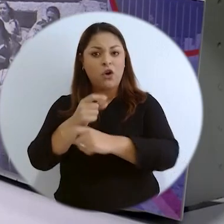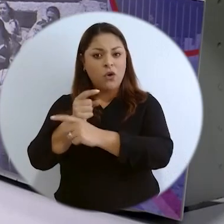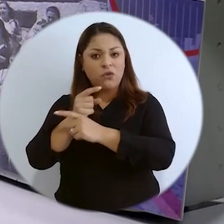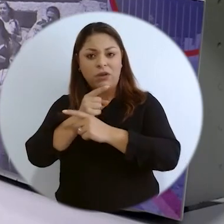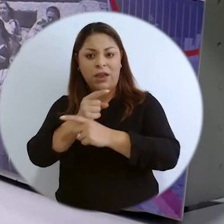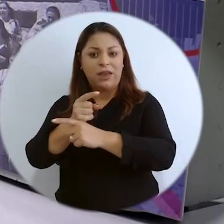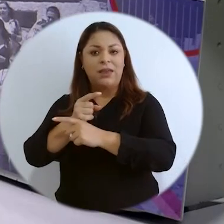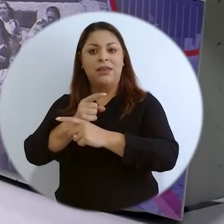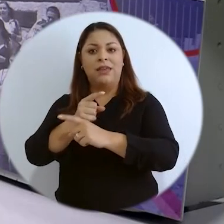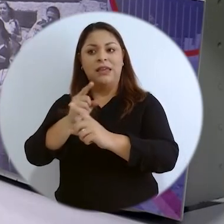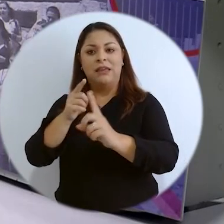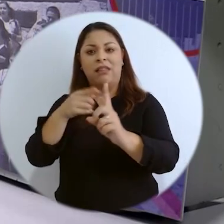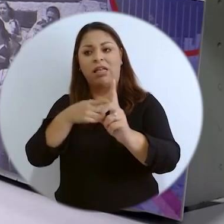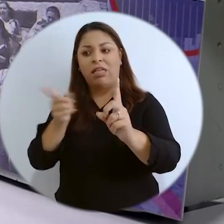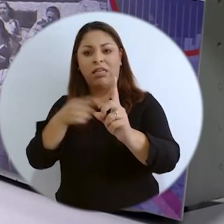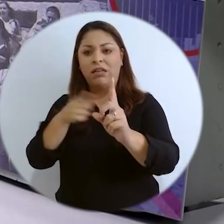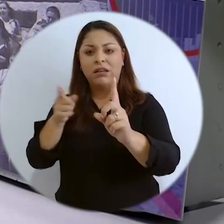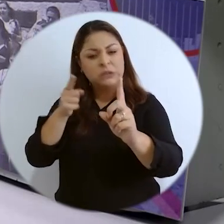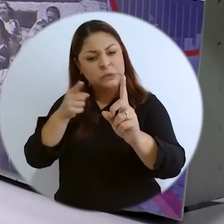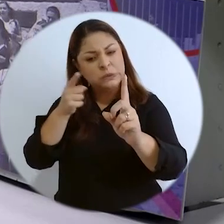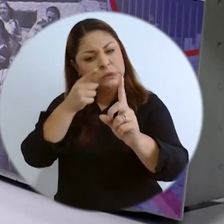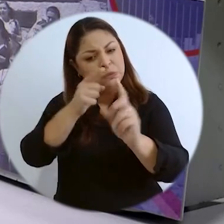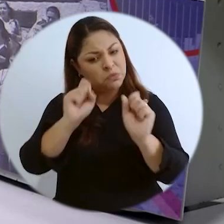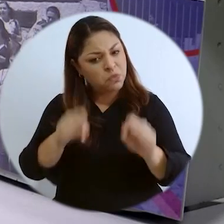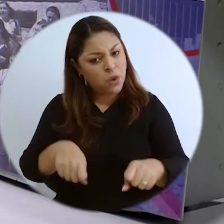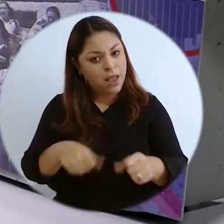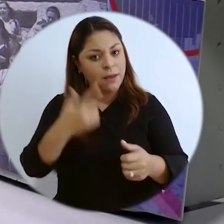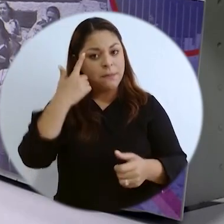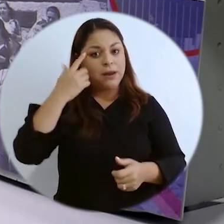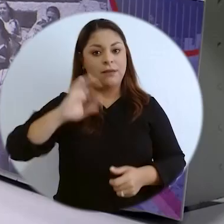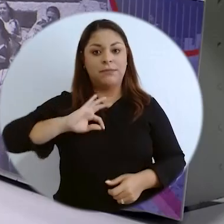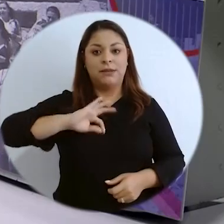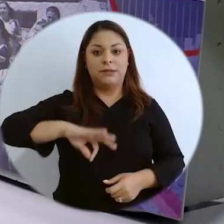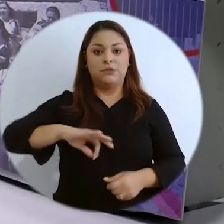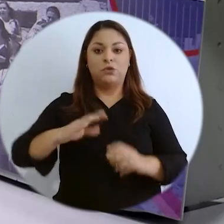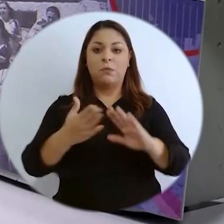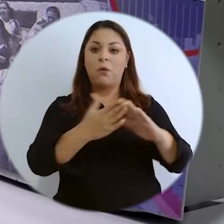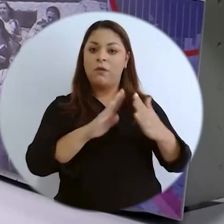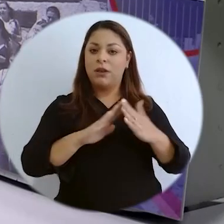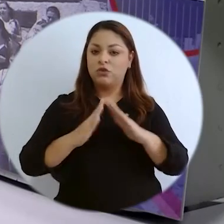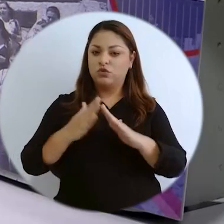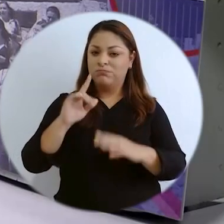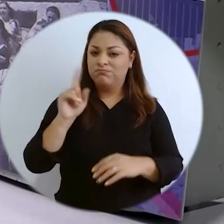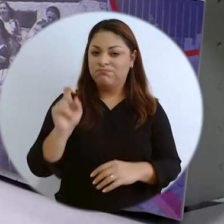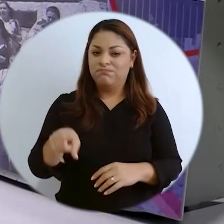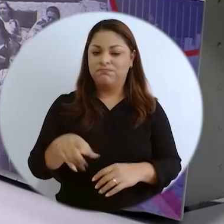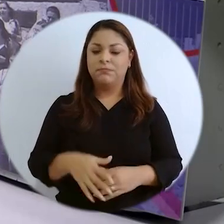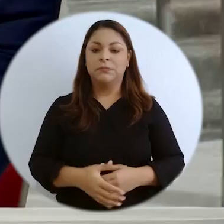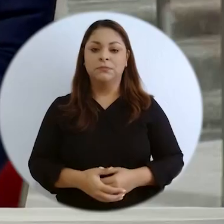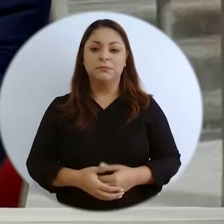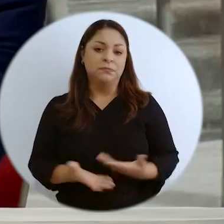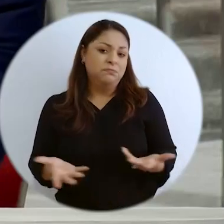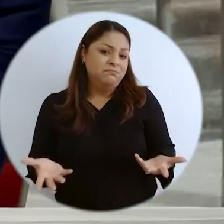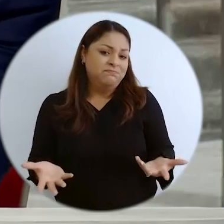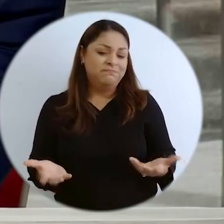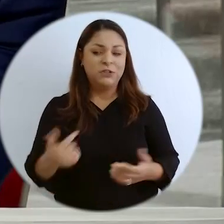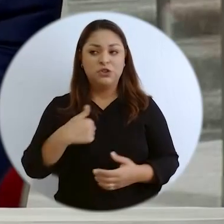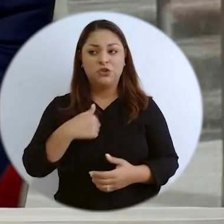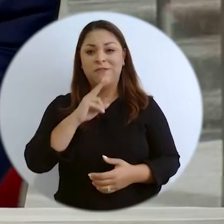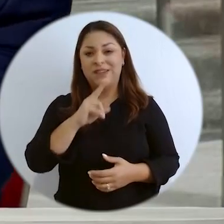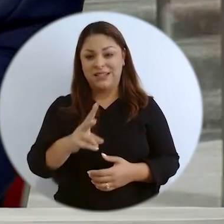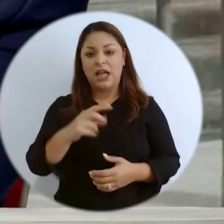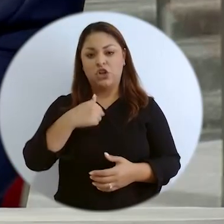y pueda lograr algunas de las metas que se propuso por el bienestar de la población? Es que en eso